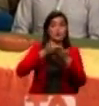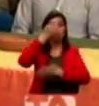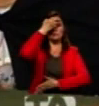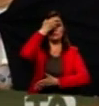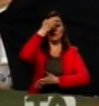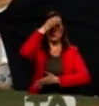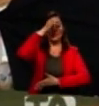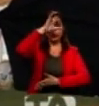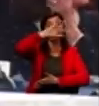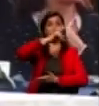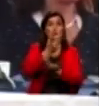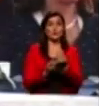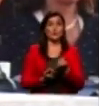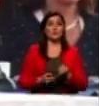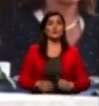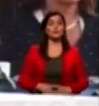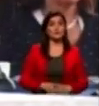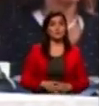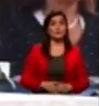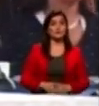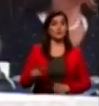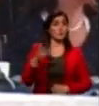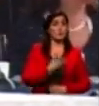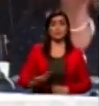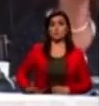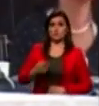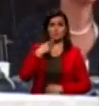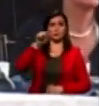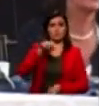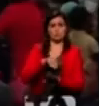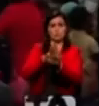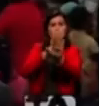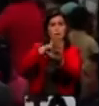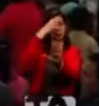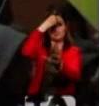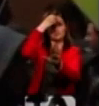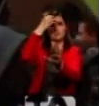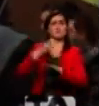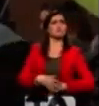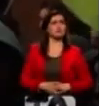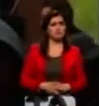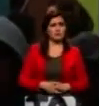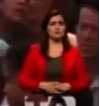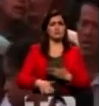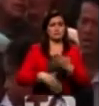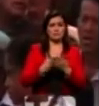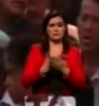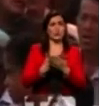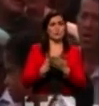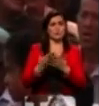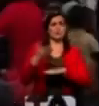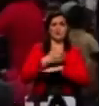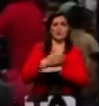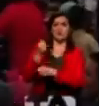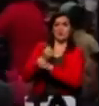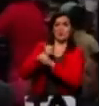educación intercultural bilingüe. Algo que ya ha dejado entrever el presidente Lenín Moreno al referirse a la educación ante los pueblos indígenas con serias autocríticas a